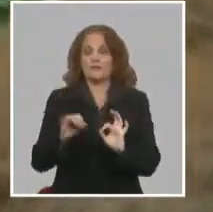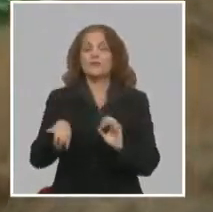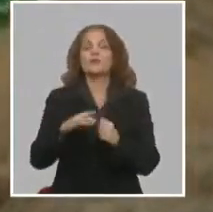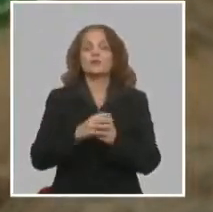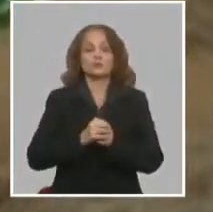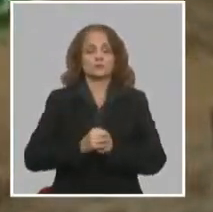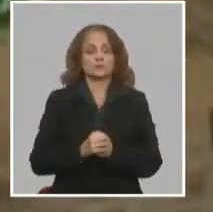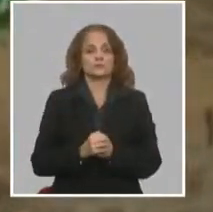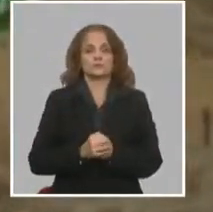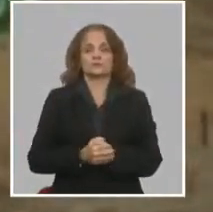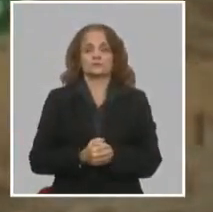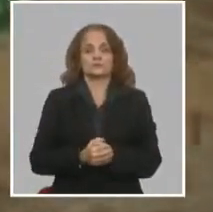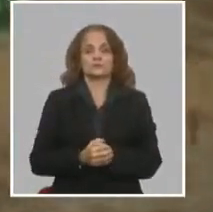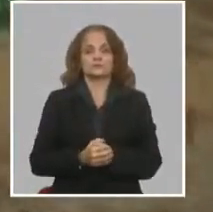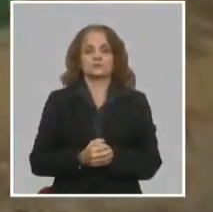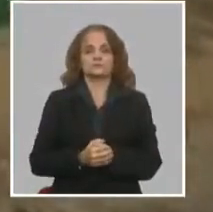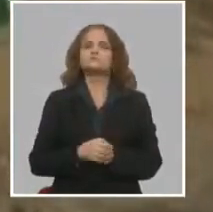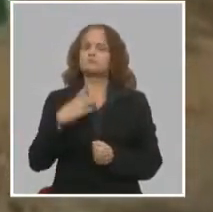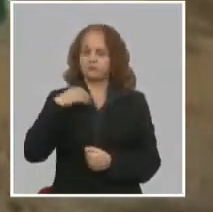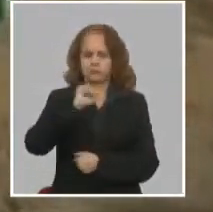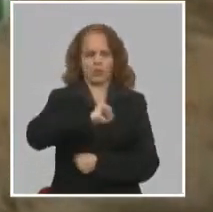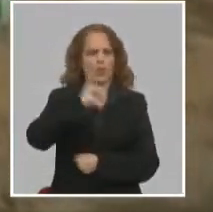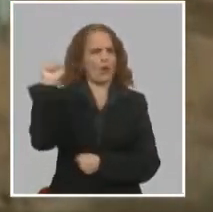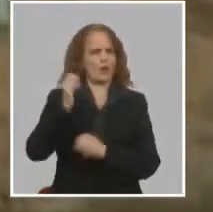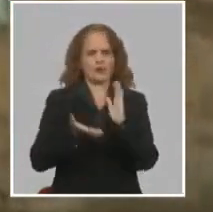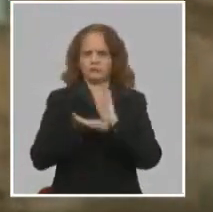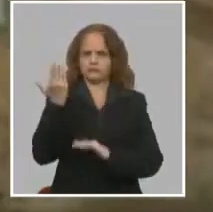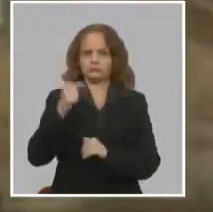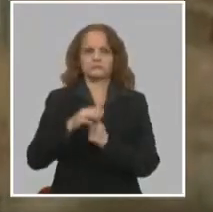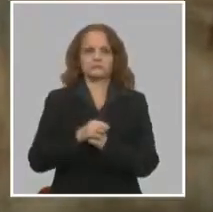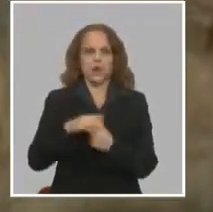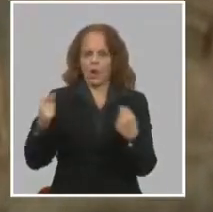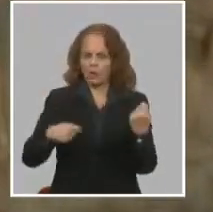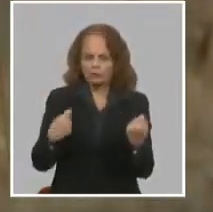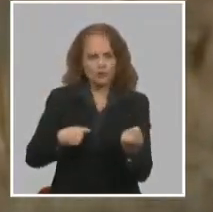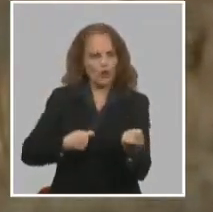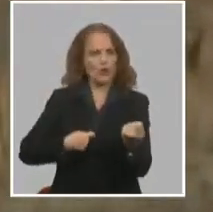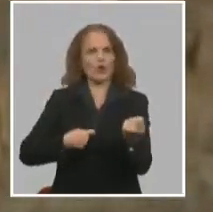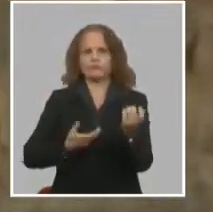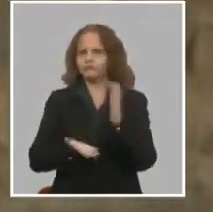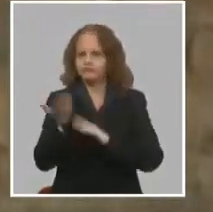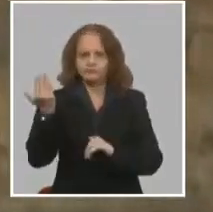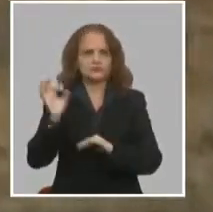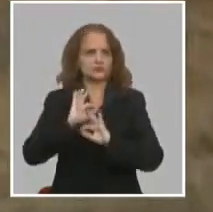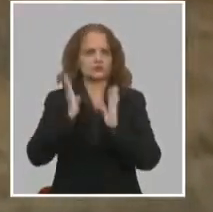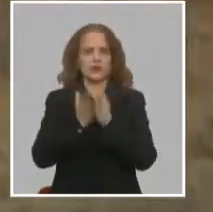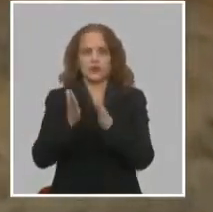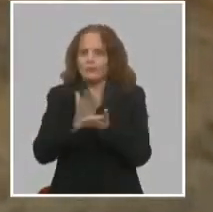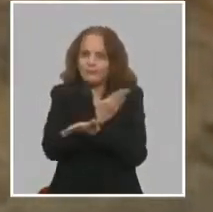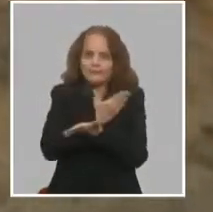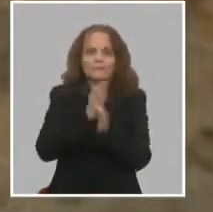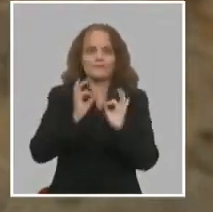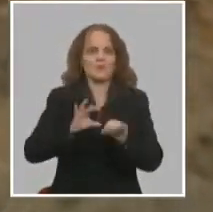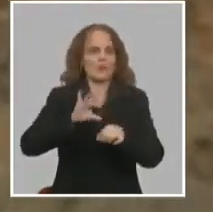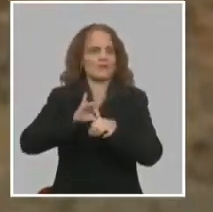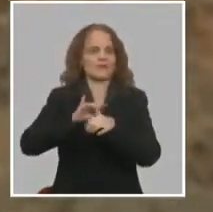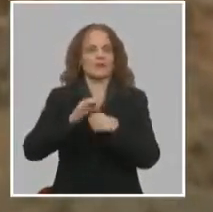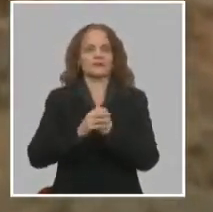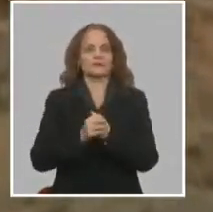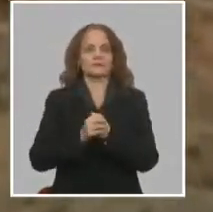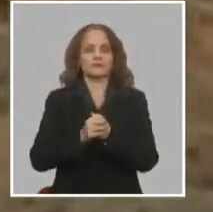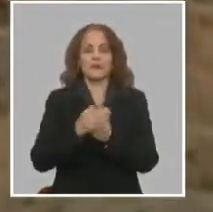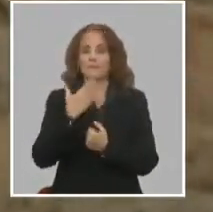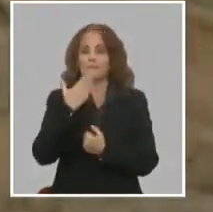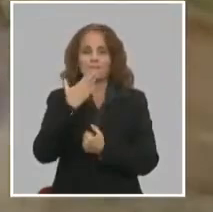esa enfermedad. Y se logró, y se enfrentó. Y una de las grandes ganancias